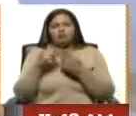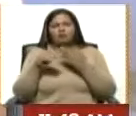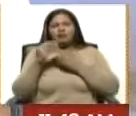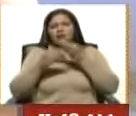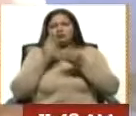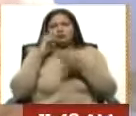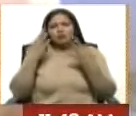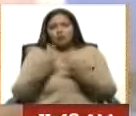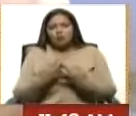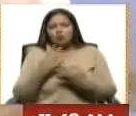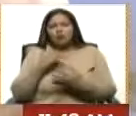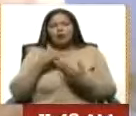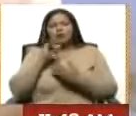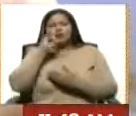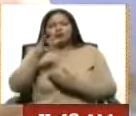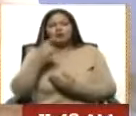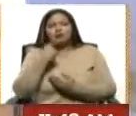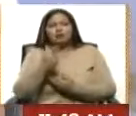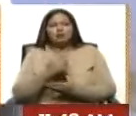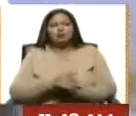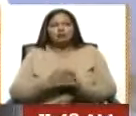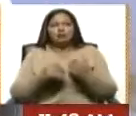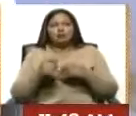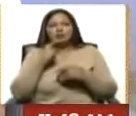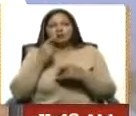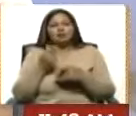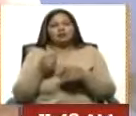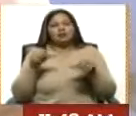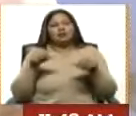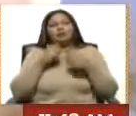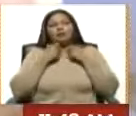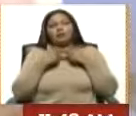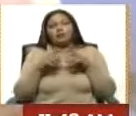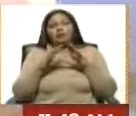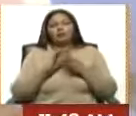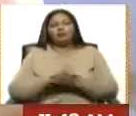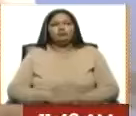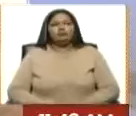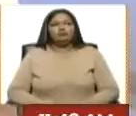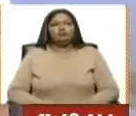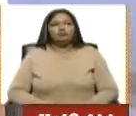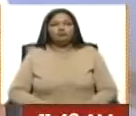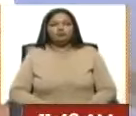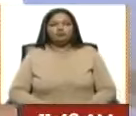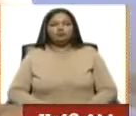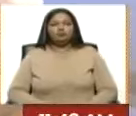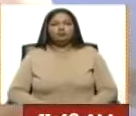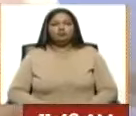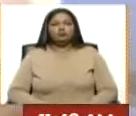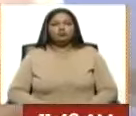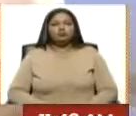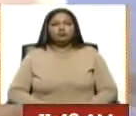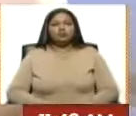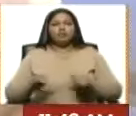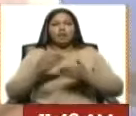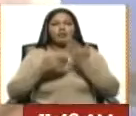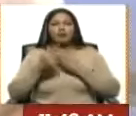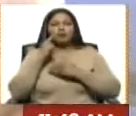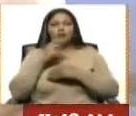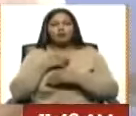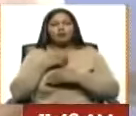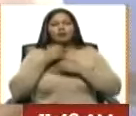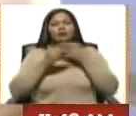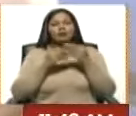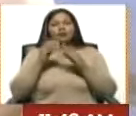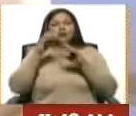estamos seguros. Hay que denunciarlo y hay que decirlo. Ellos van a cantar fraude. Eso ya está cantadito. Ellos, ante la imposibilidad de derrotar